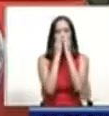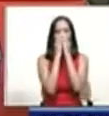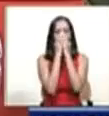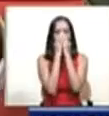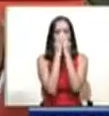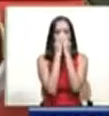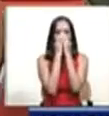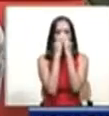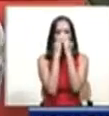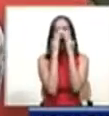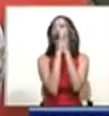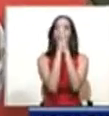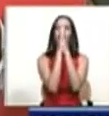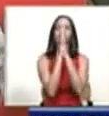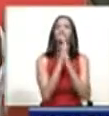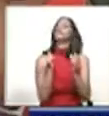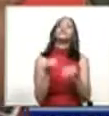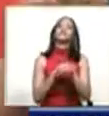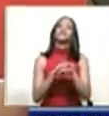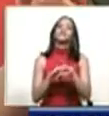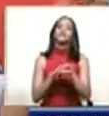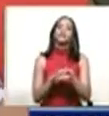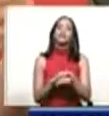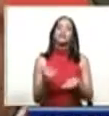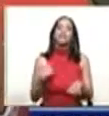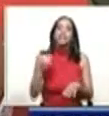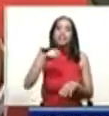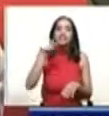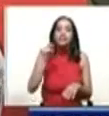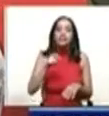fíjate, por lo que acaba de soltar Fidel ahorita ahí, lo que tiene que ver con